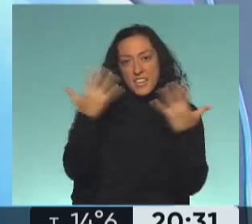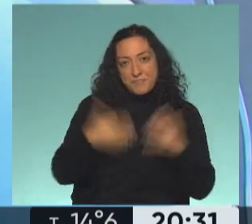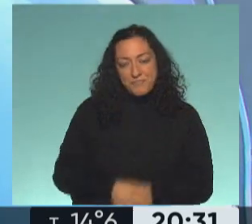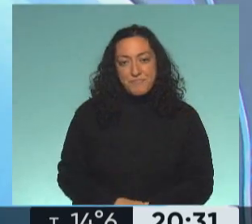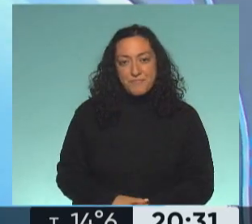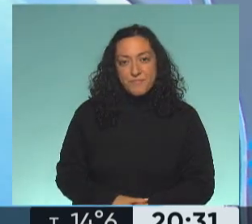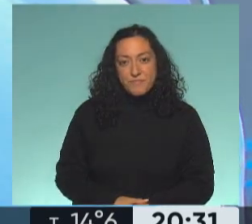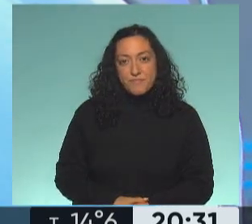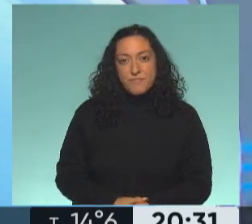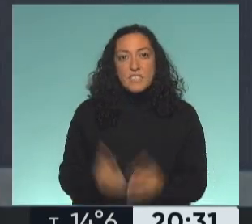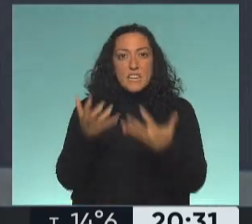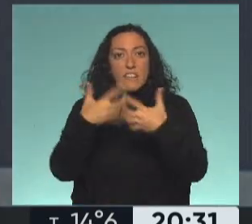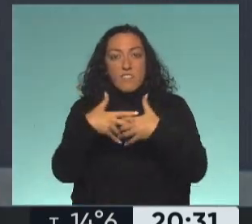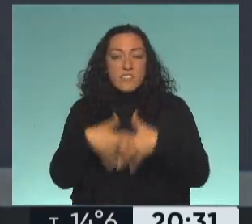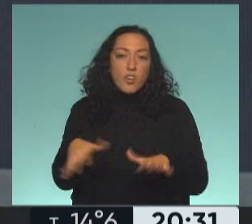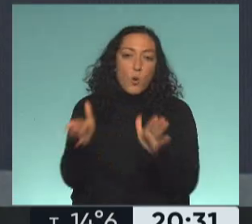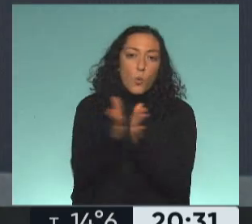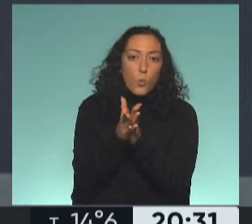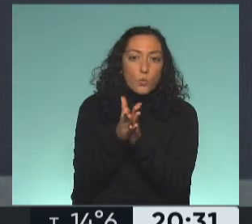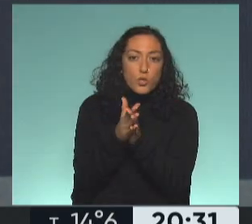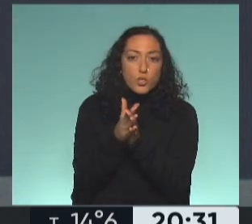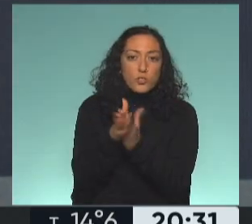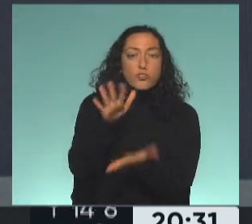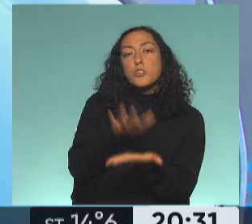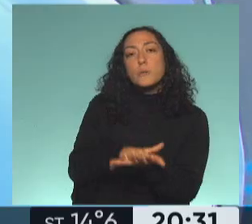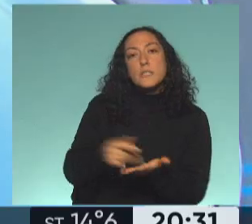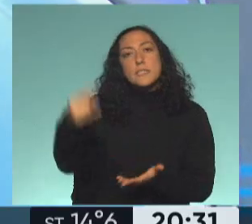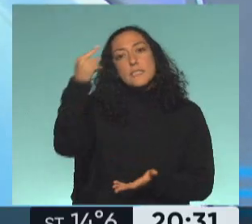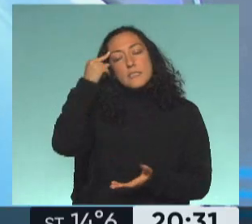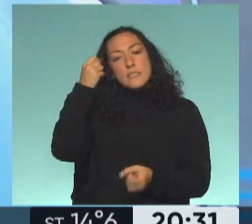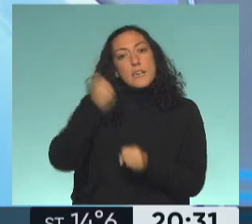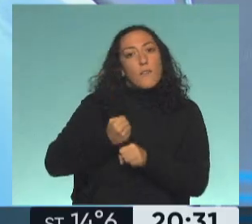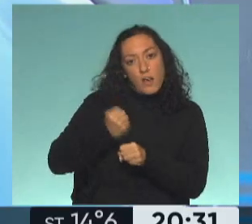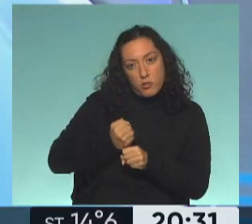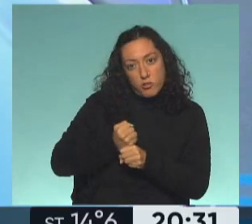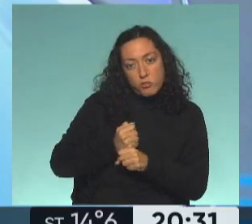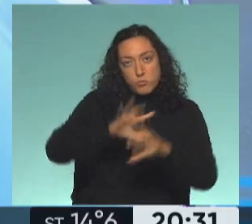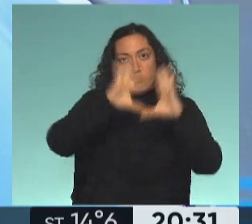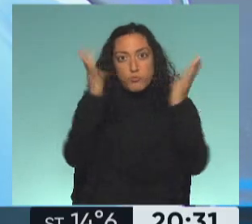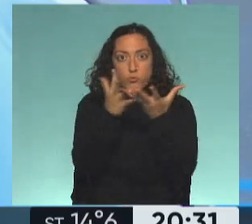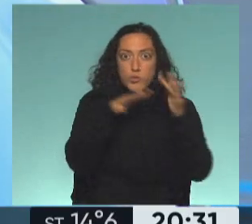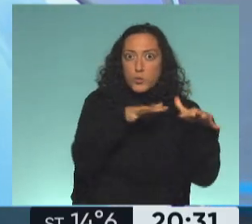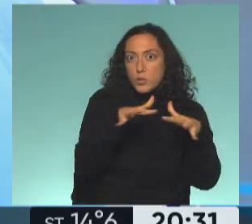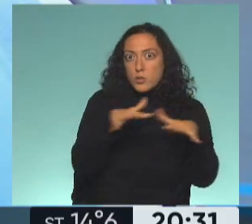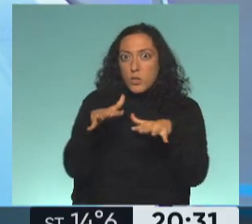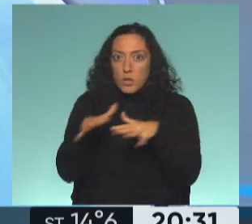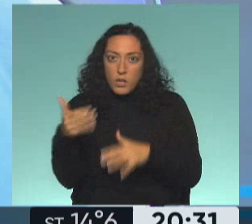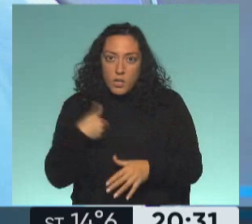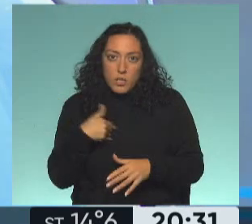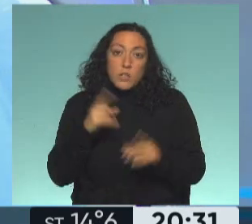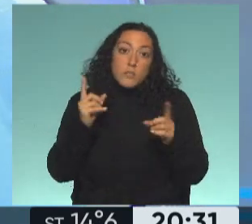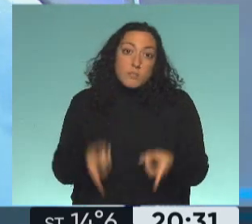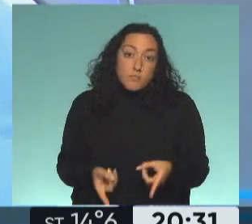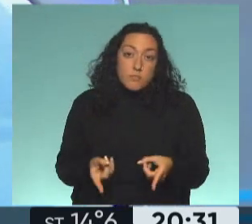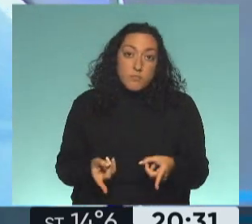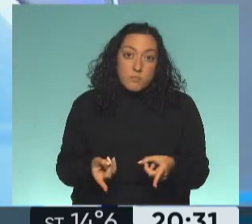de pensarnos en trabajo, a un mundo que le pasa de todo y a una Argentina que no es ajena con vientos